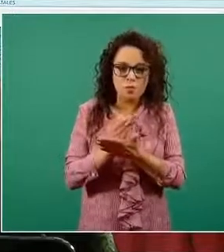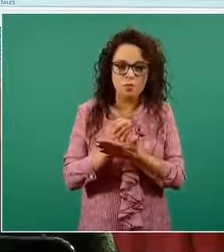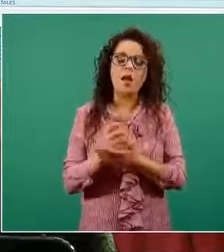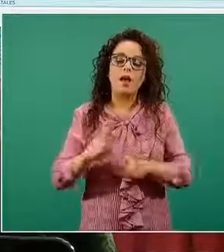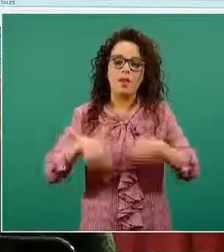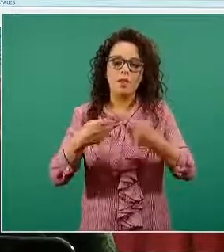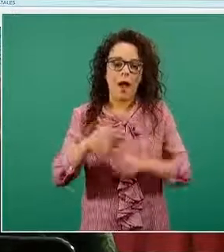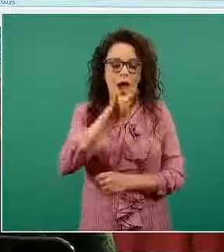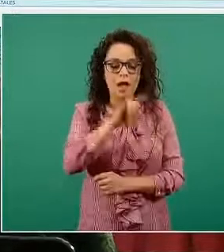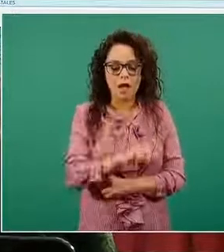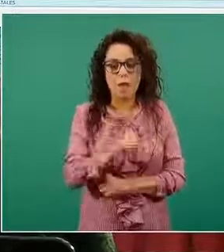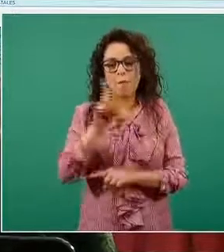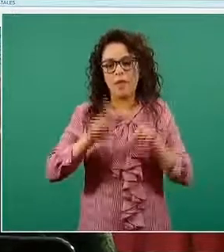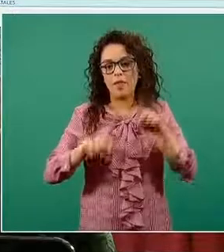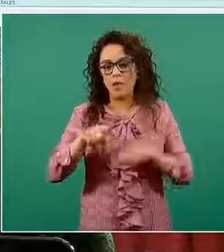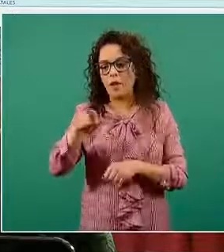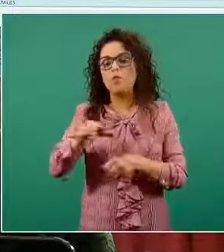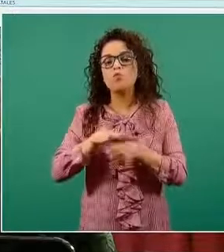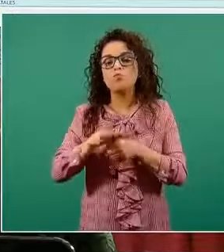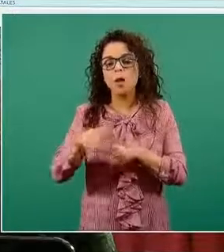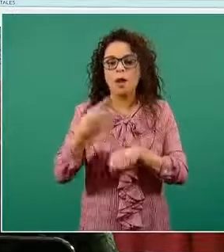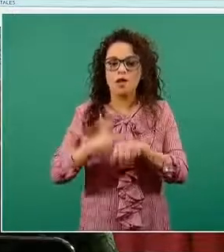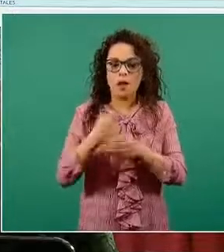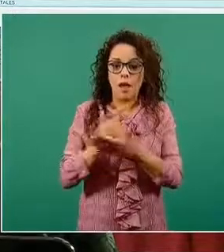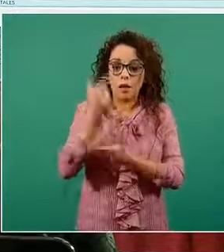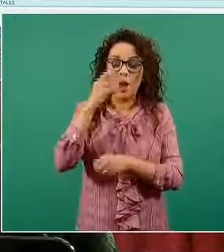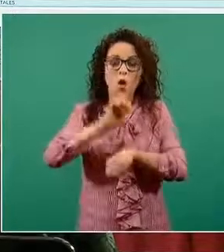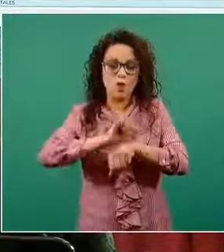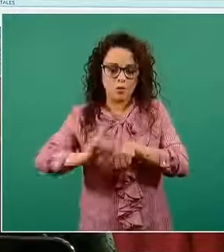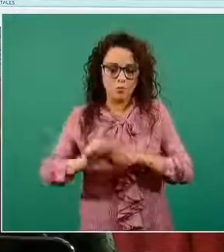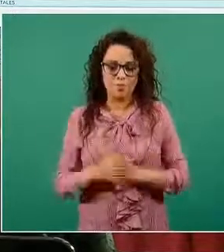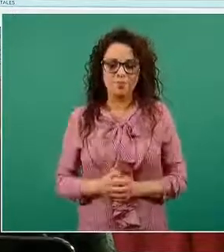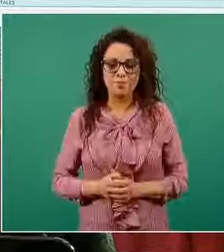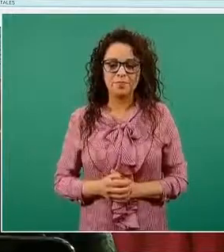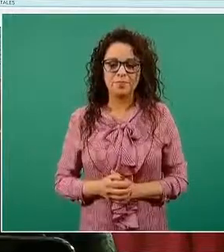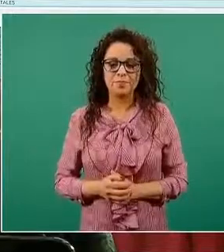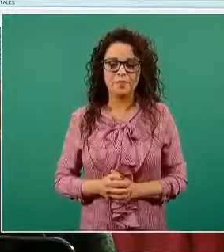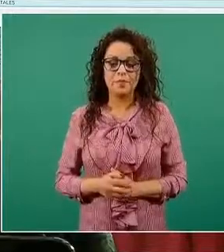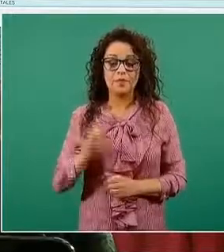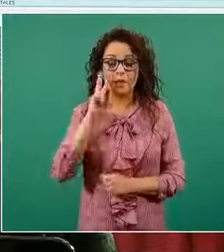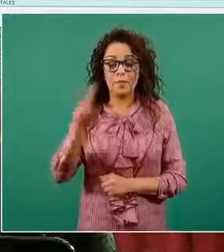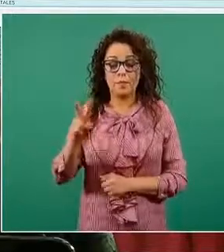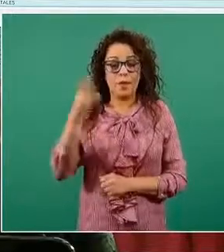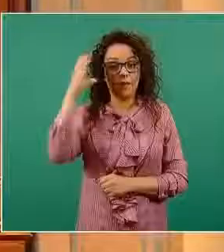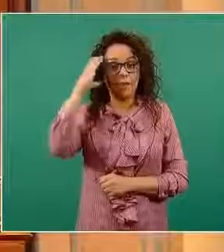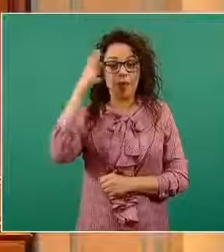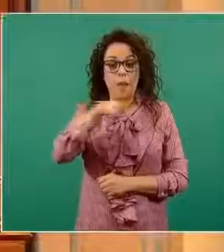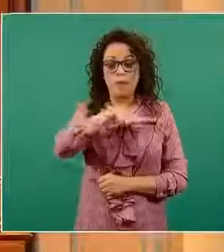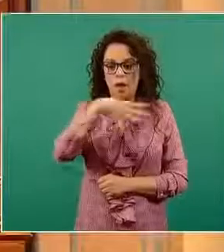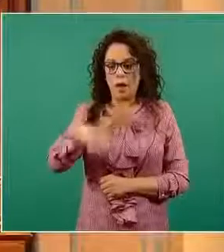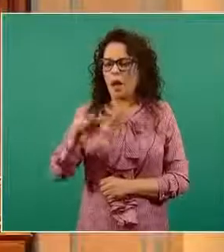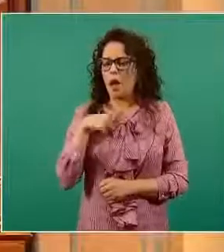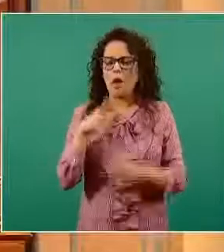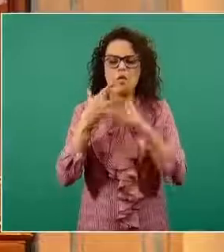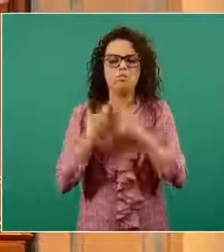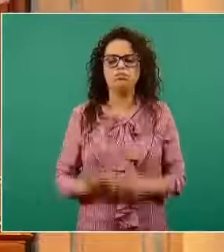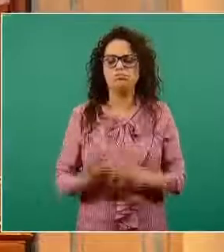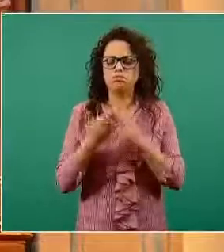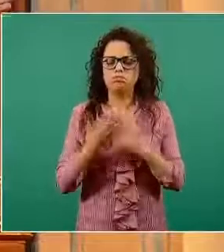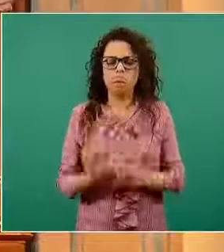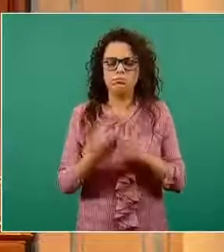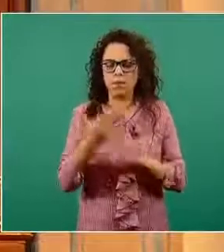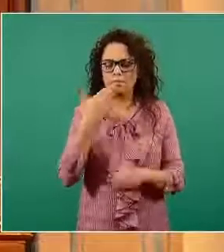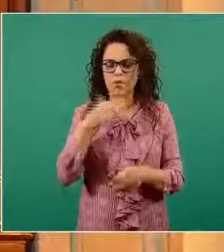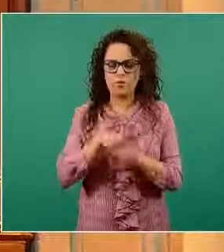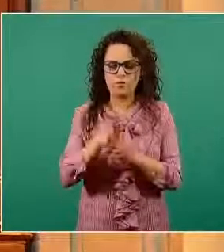lo que vemos precisamente en la siguiente diapositiva. Enfocamos a camas generales, vemos la gran disponibilidad de camas de este tipo que existen